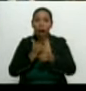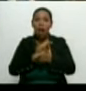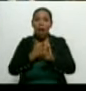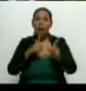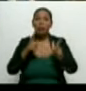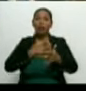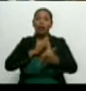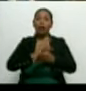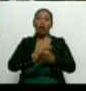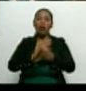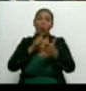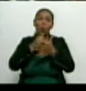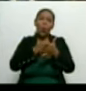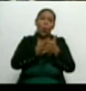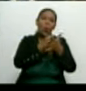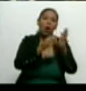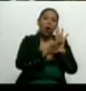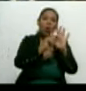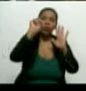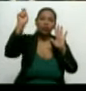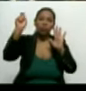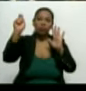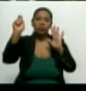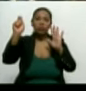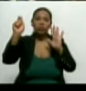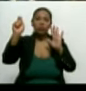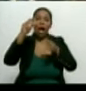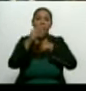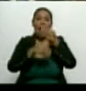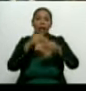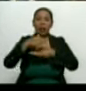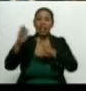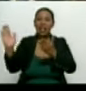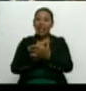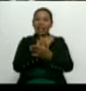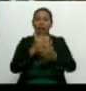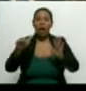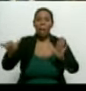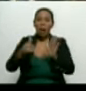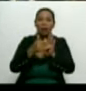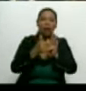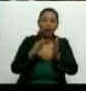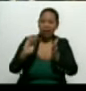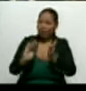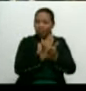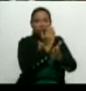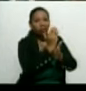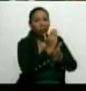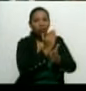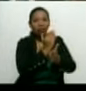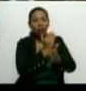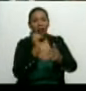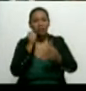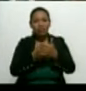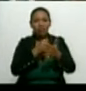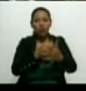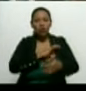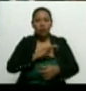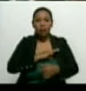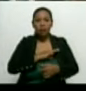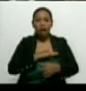de la lucha constitucional, levantando barreras de odio contra la existencia de la sociedad.